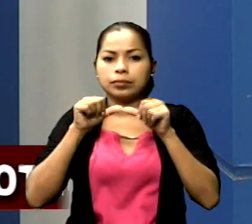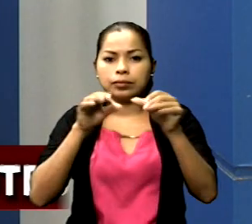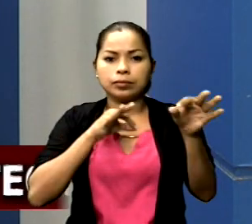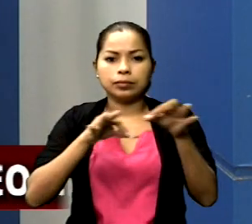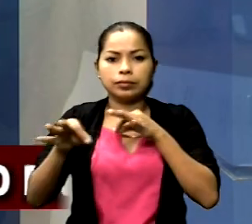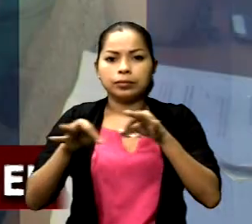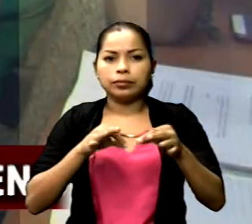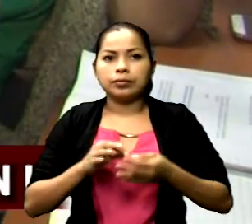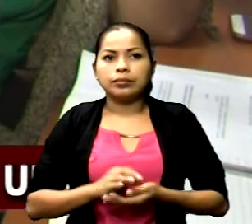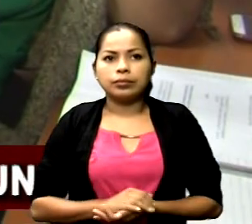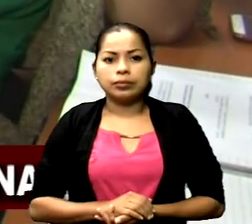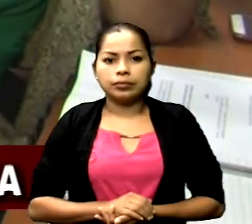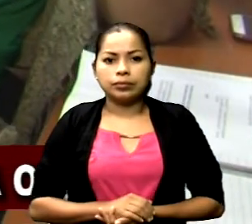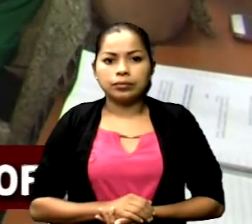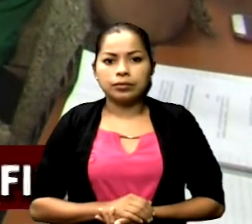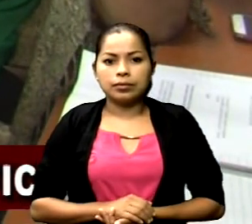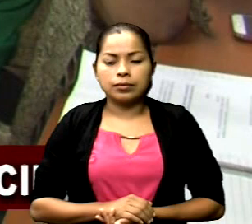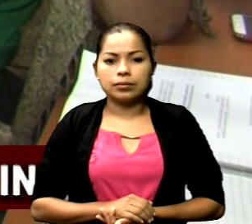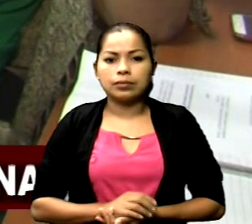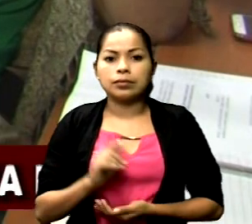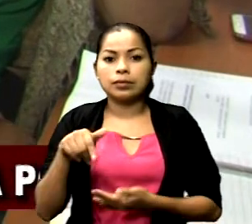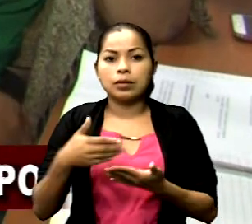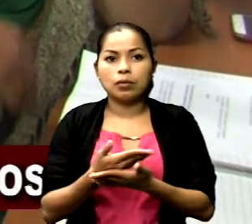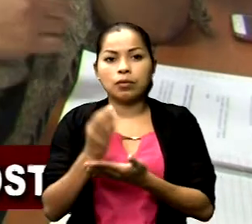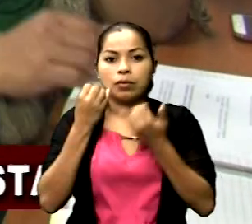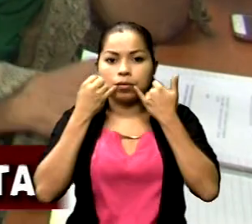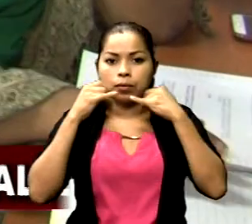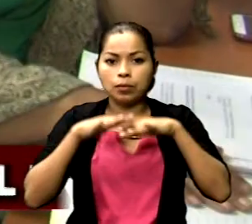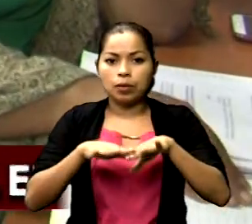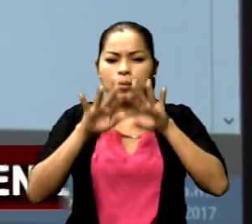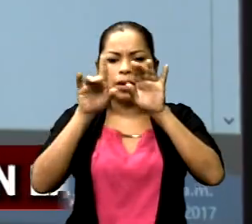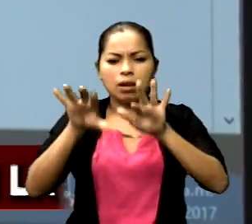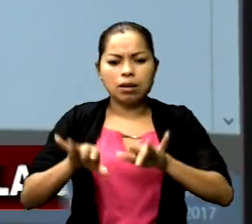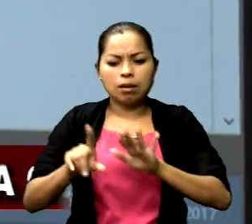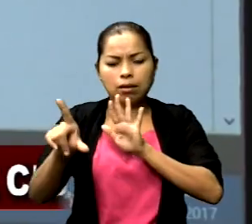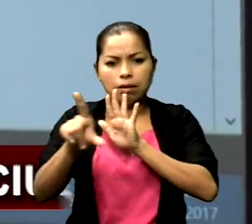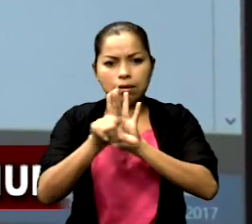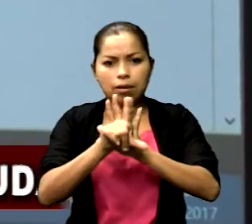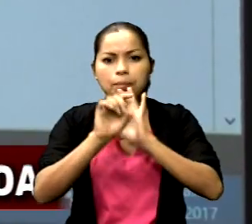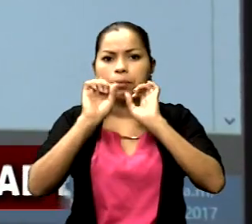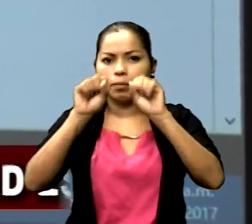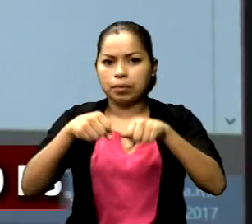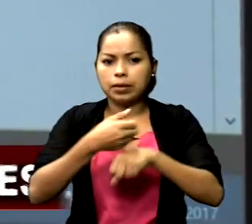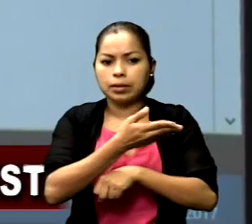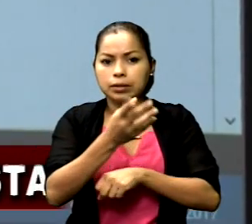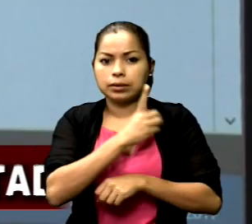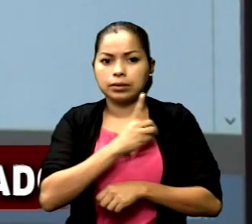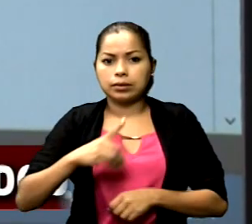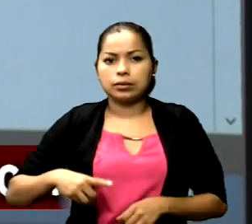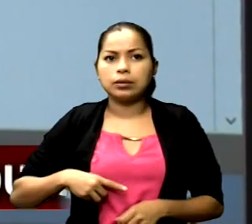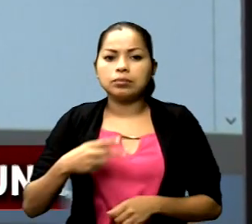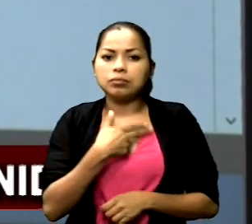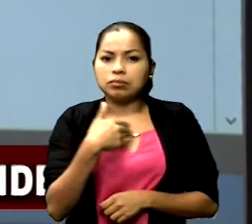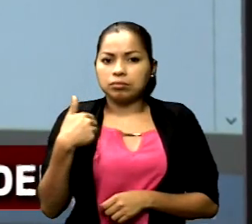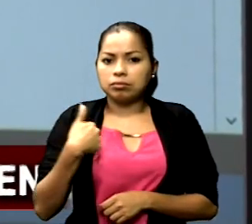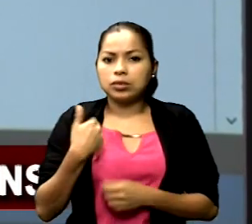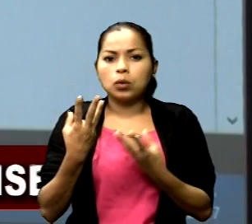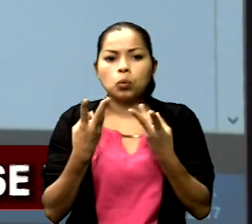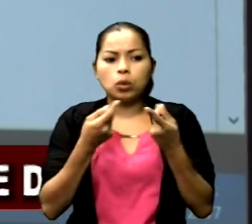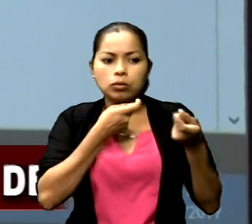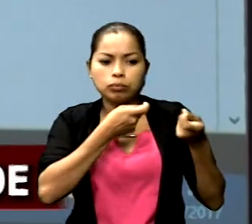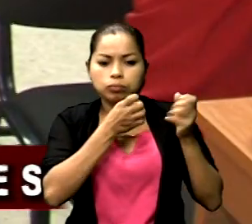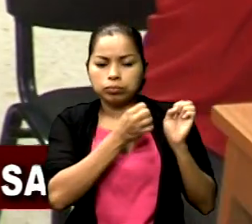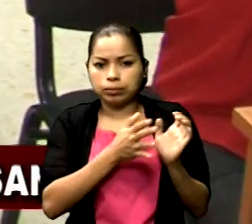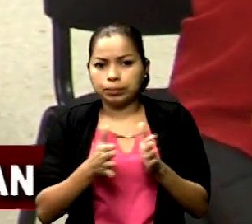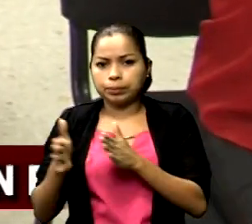amplía. El sistema de información del Digesto Jurídico permitirá a los legisladores realizar un registro